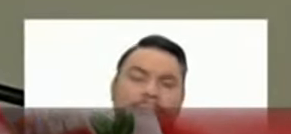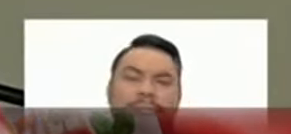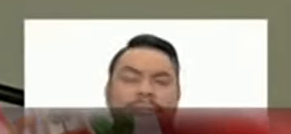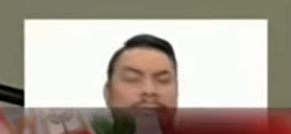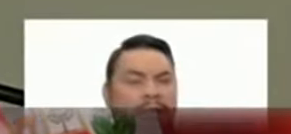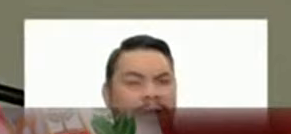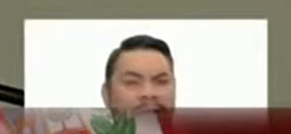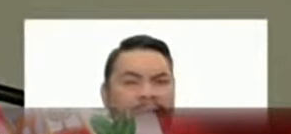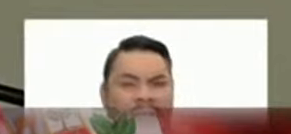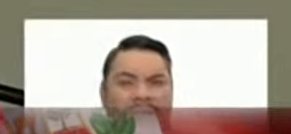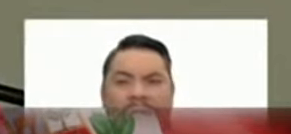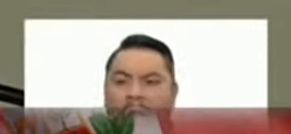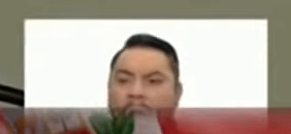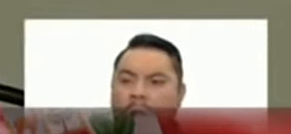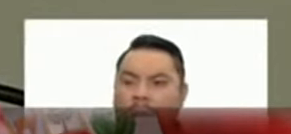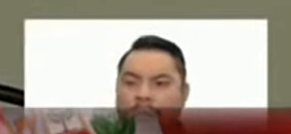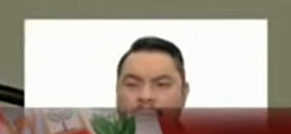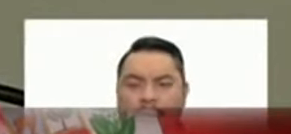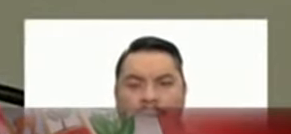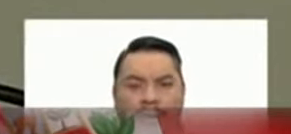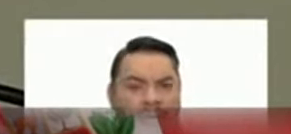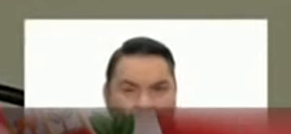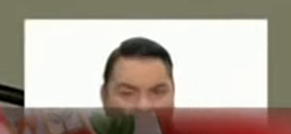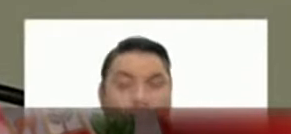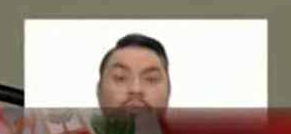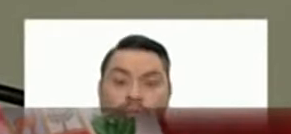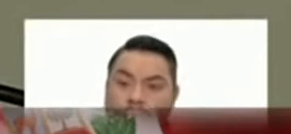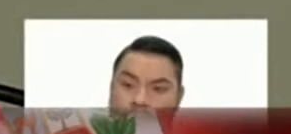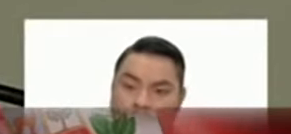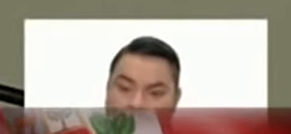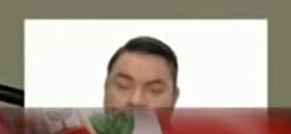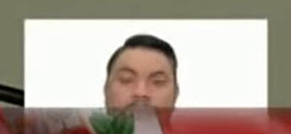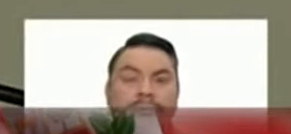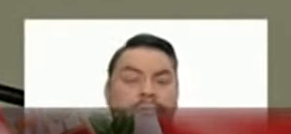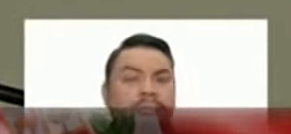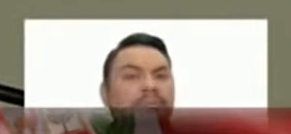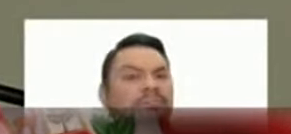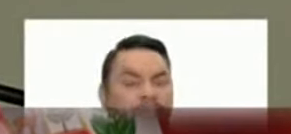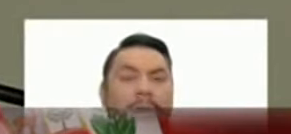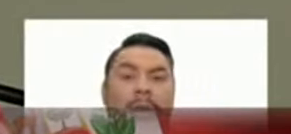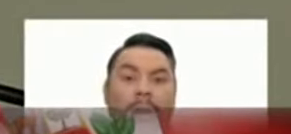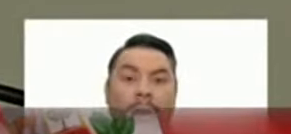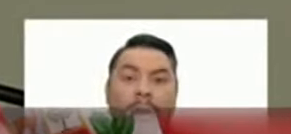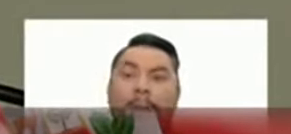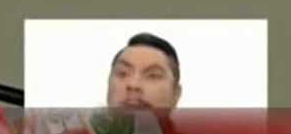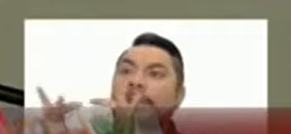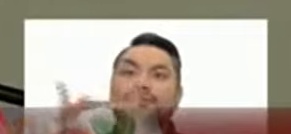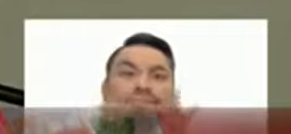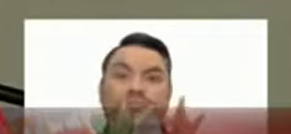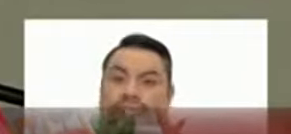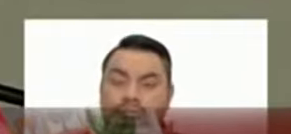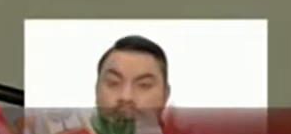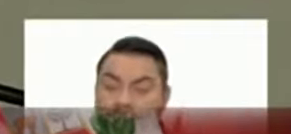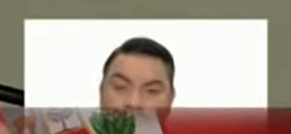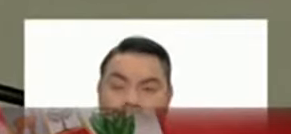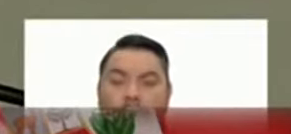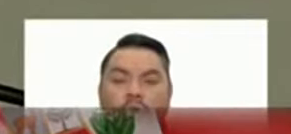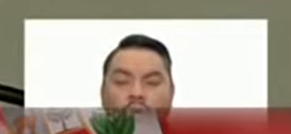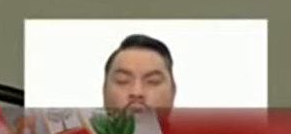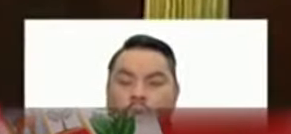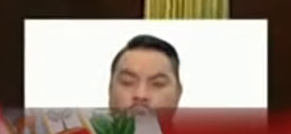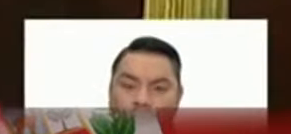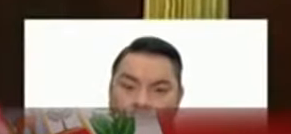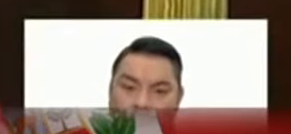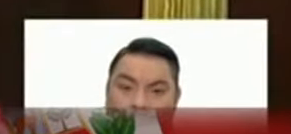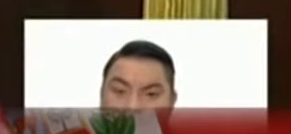cometer actos de corrupción, el cargo de ministro de Estado en el despacho de Relaciones Exteriores que le